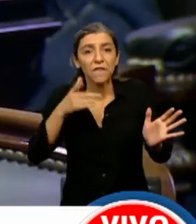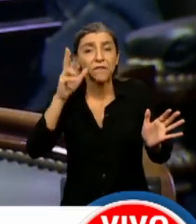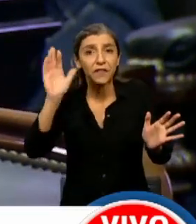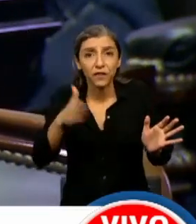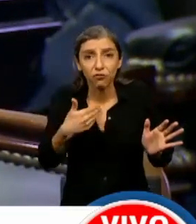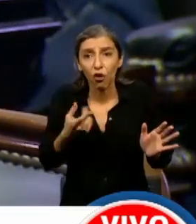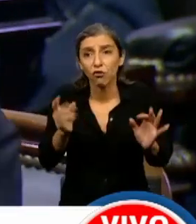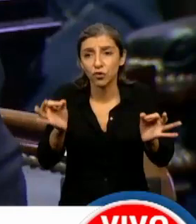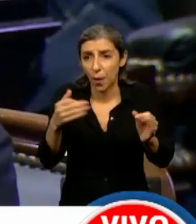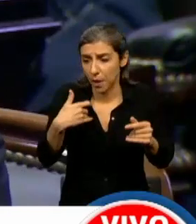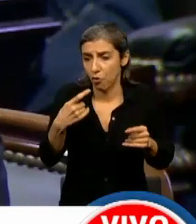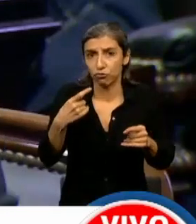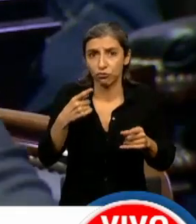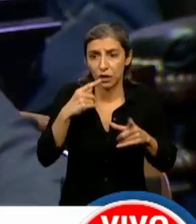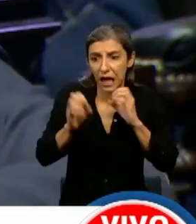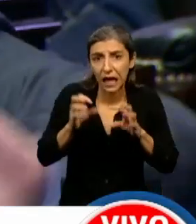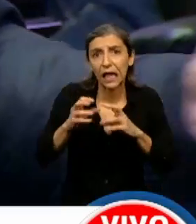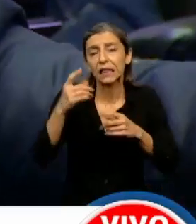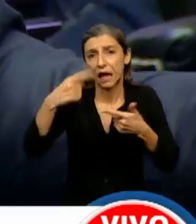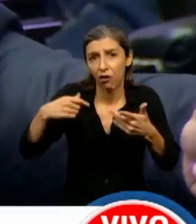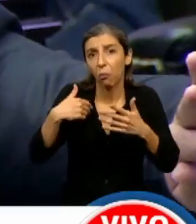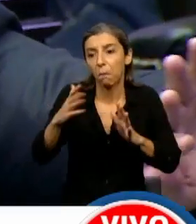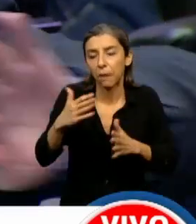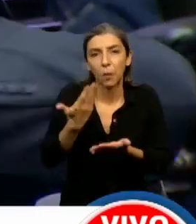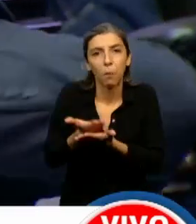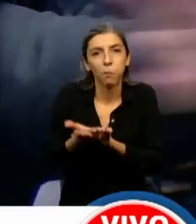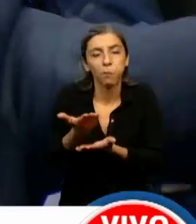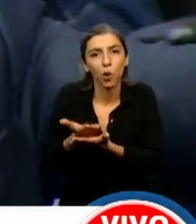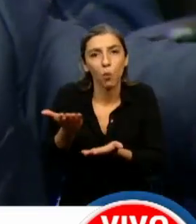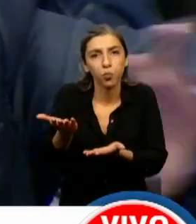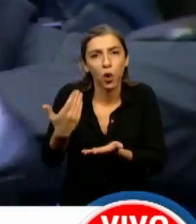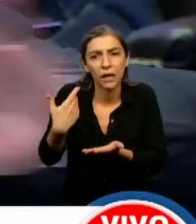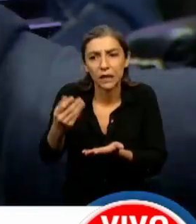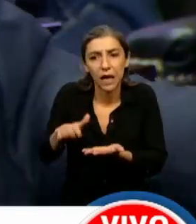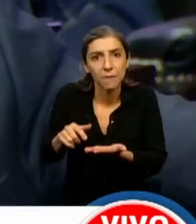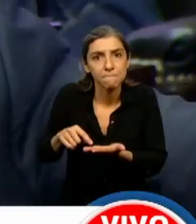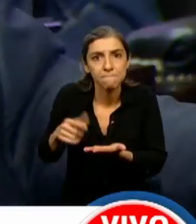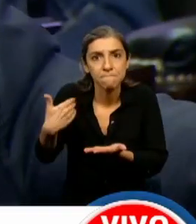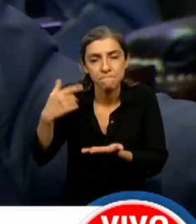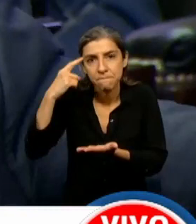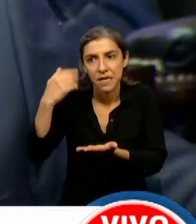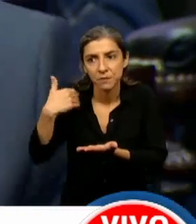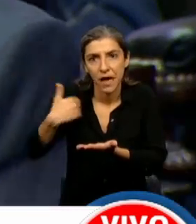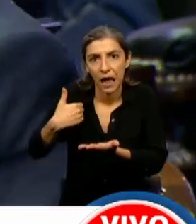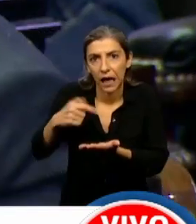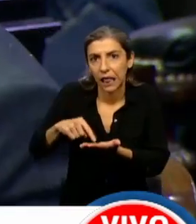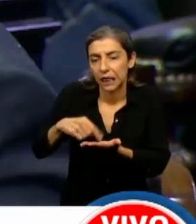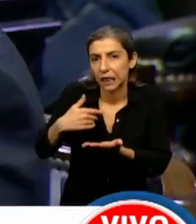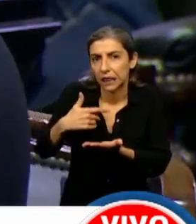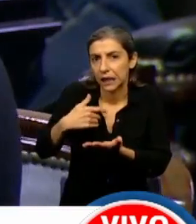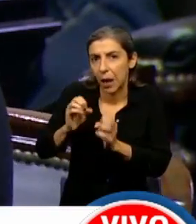los resultados que ha dado esa política pero con una propuesta que atrasa y saca del mundo a la argentina y